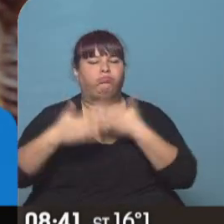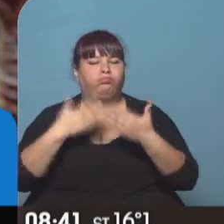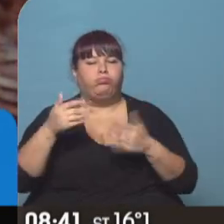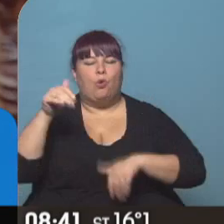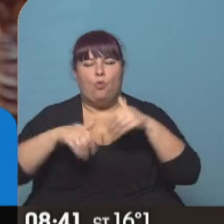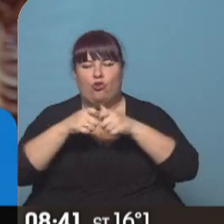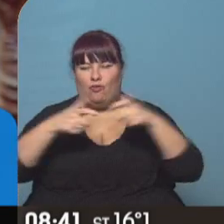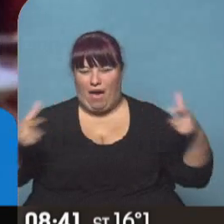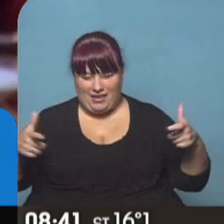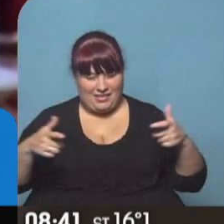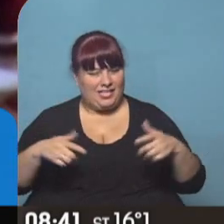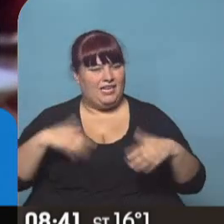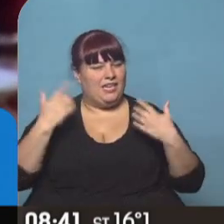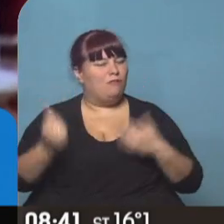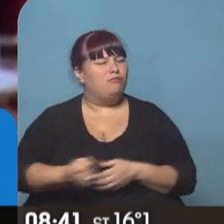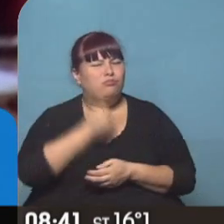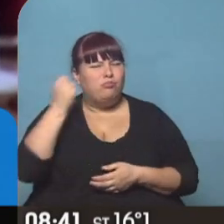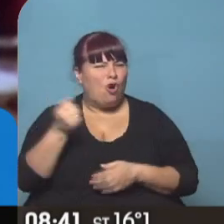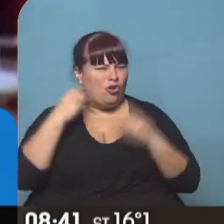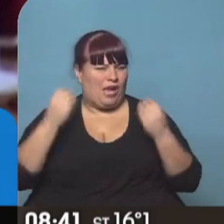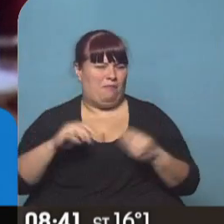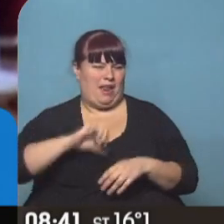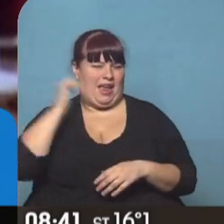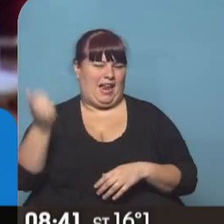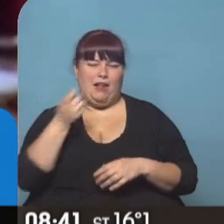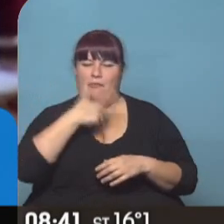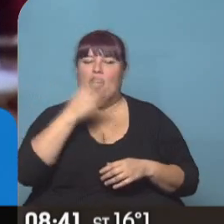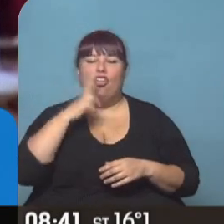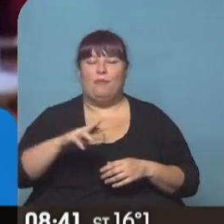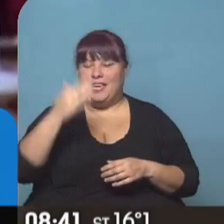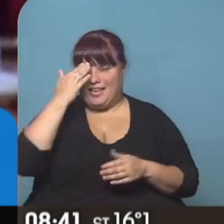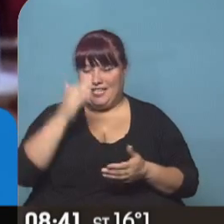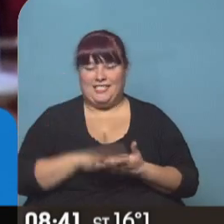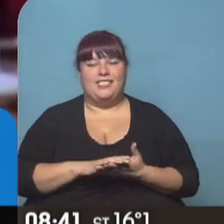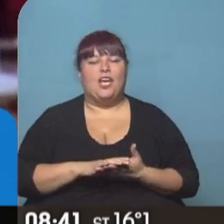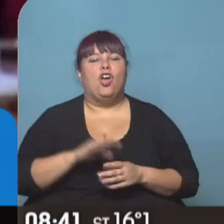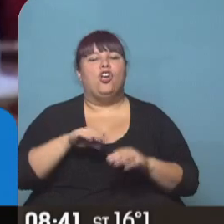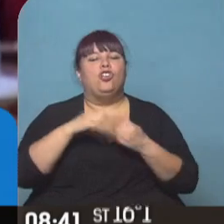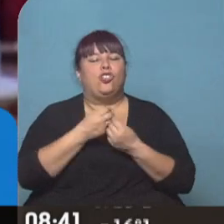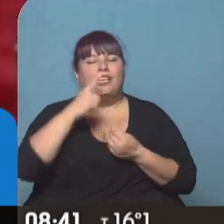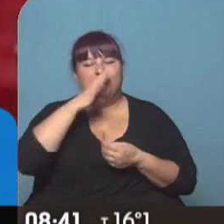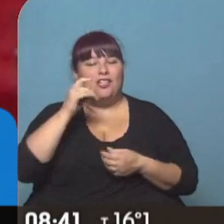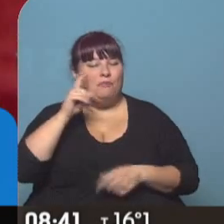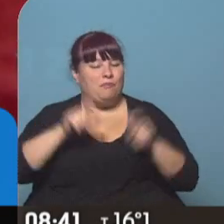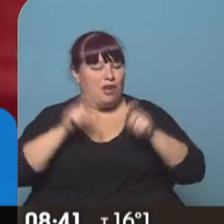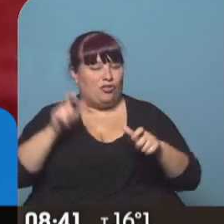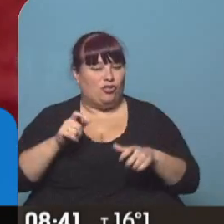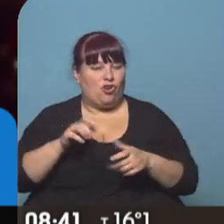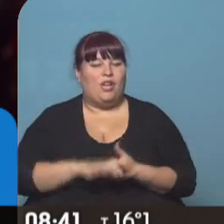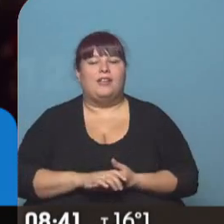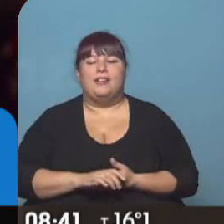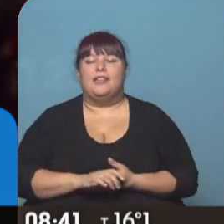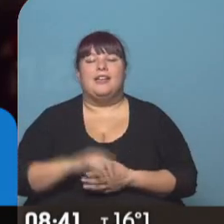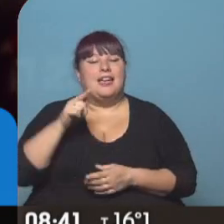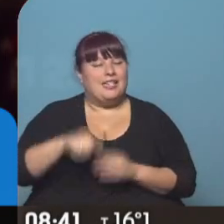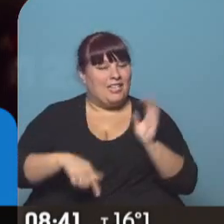de votantes que fue una clave importante para el triunfo de macri en 2015 se sumaron 700 mil electores y eso